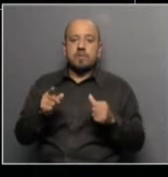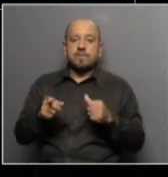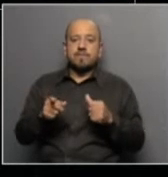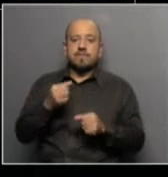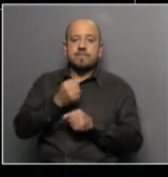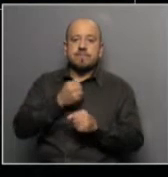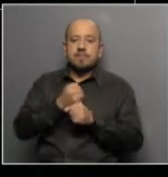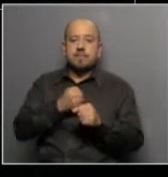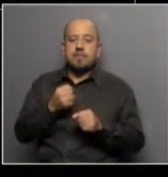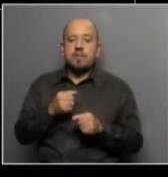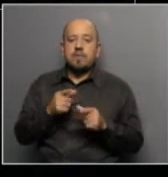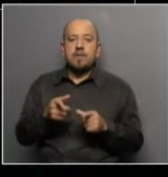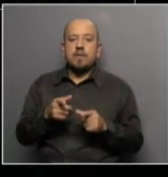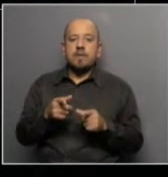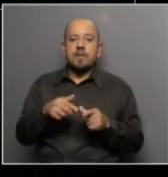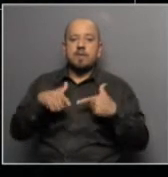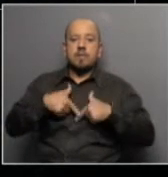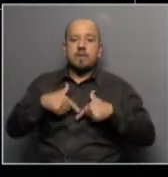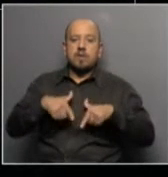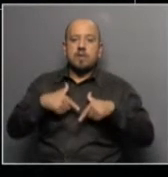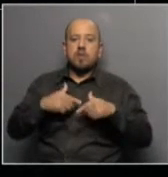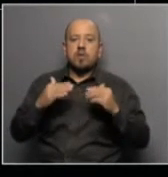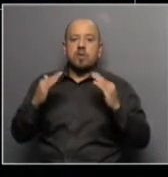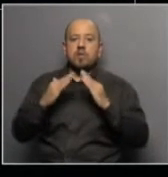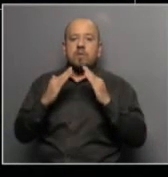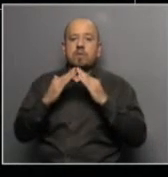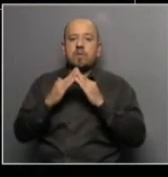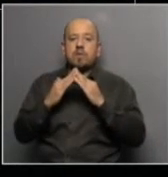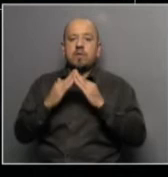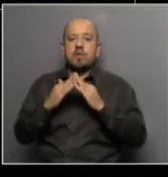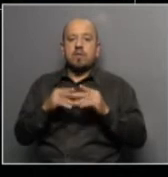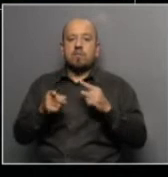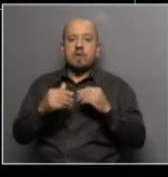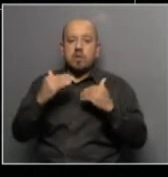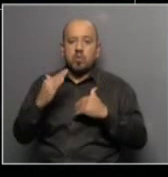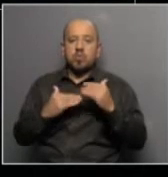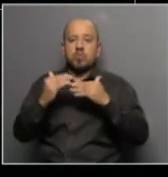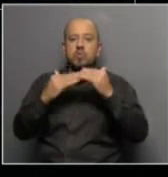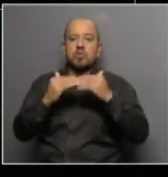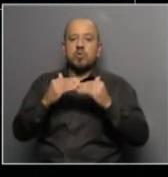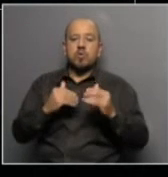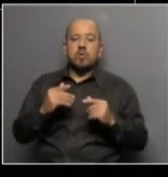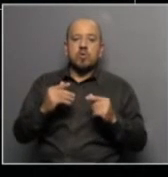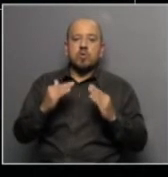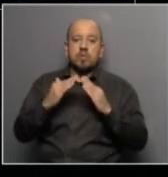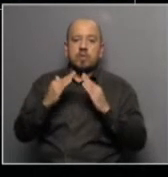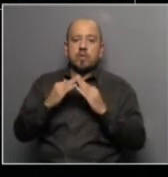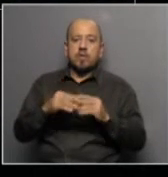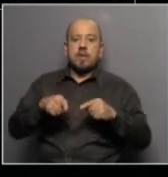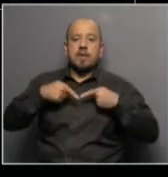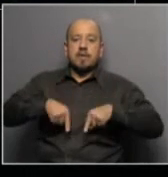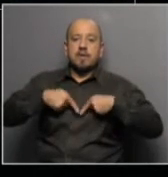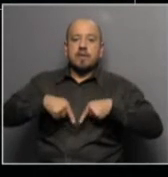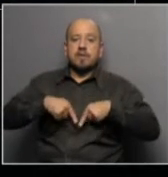un trabajo en conjunto. El Ministerio de Vivienda aporta los fondos para la construcción de las viviendas y la